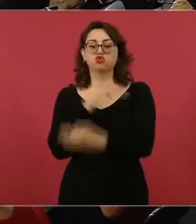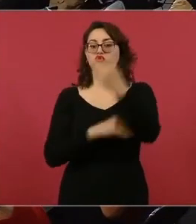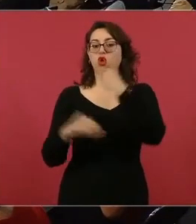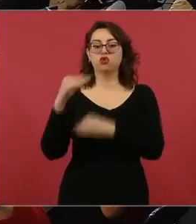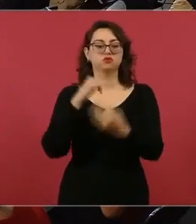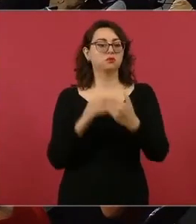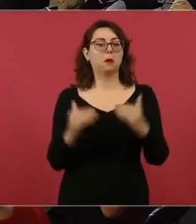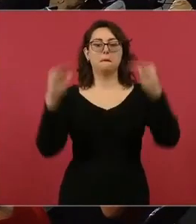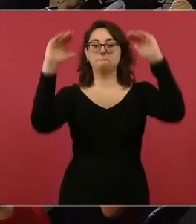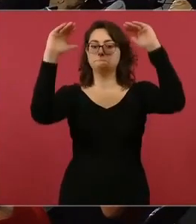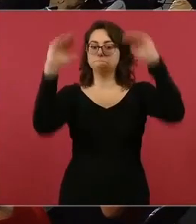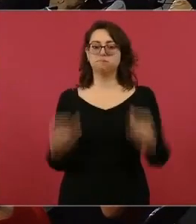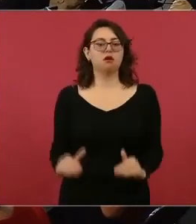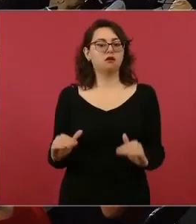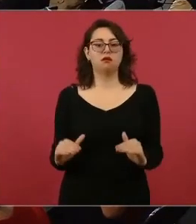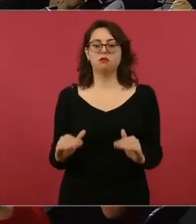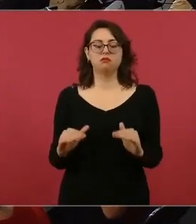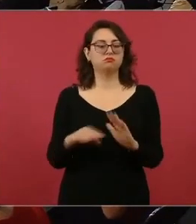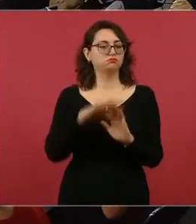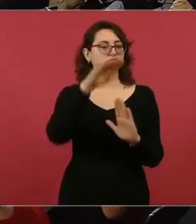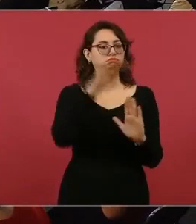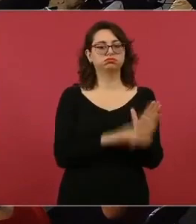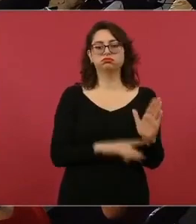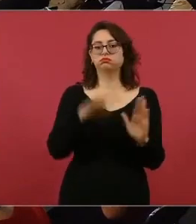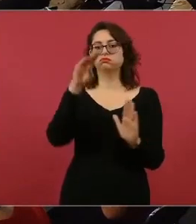creciendo. Adelante.